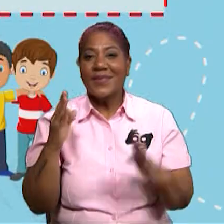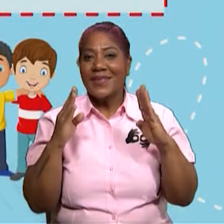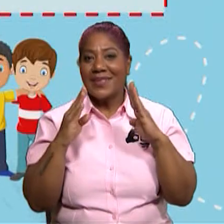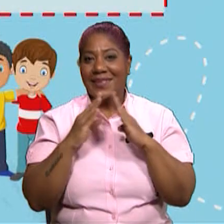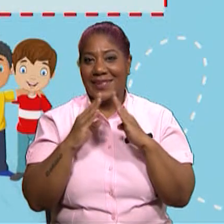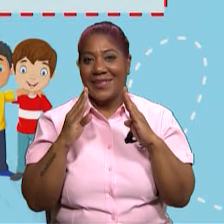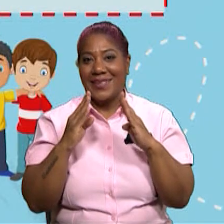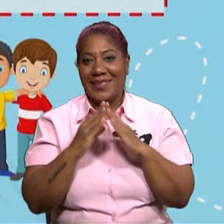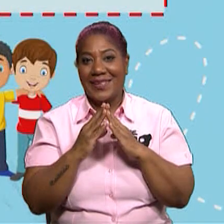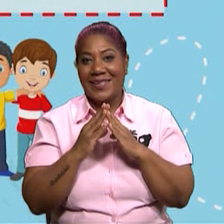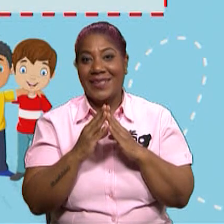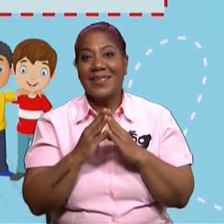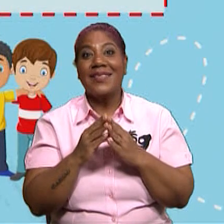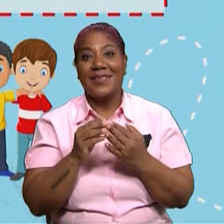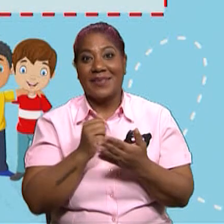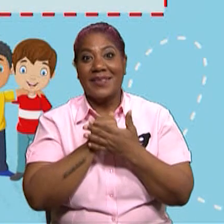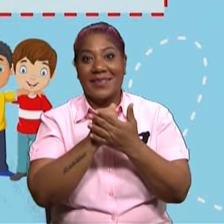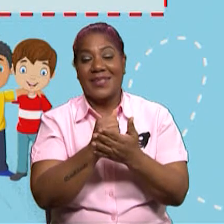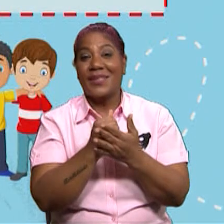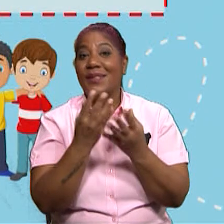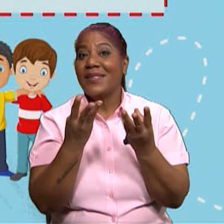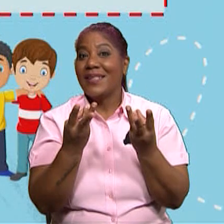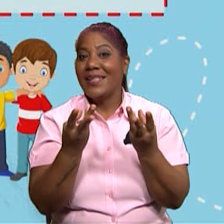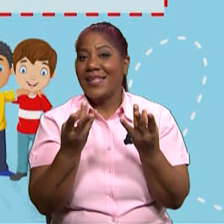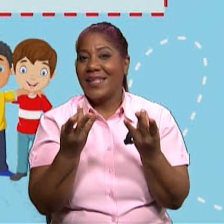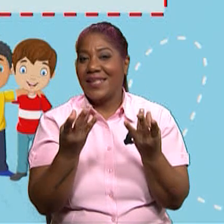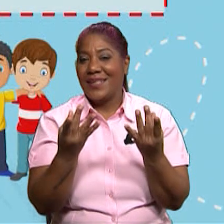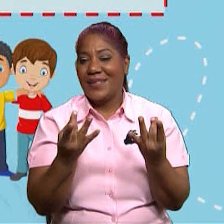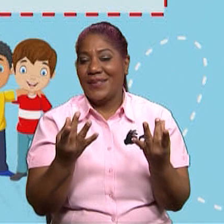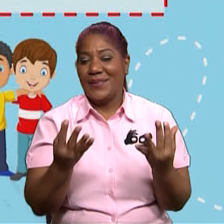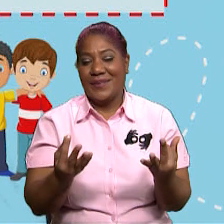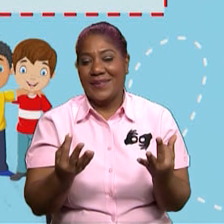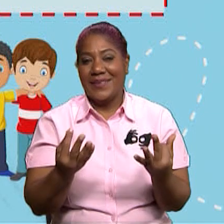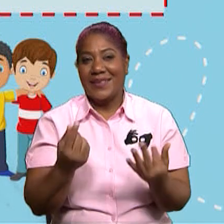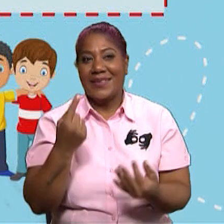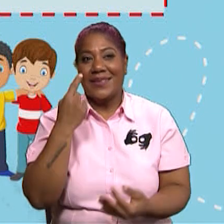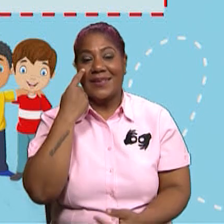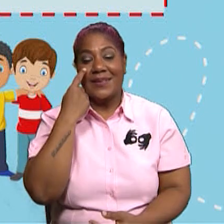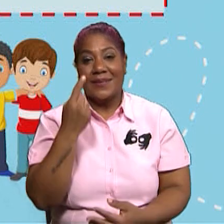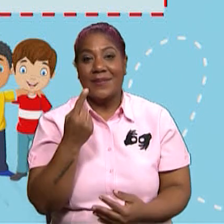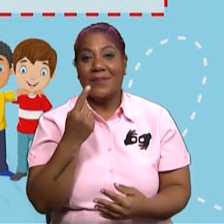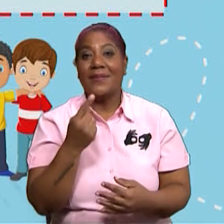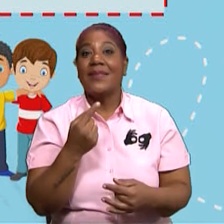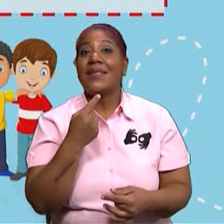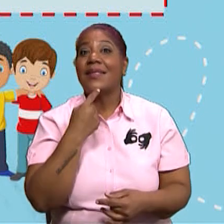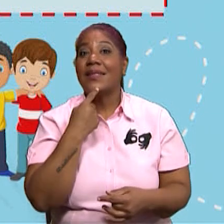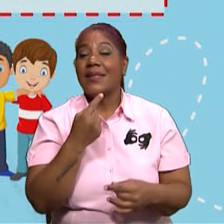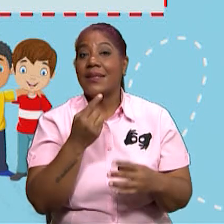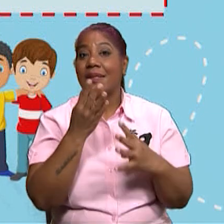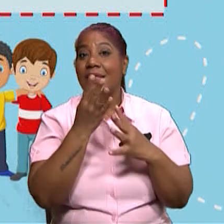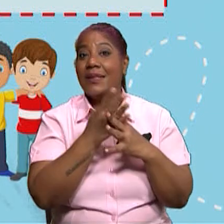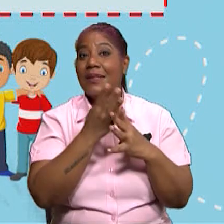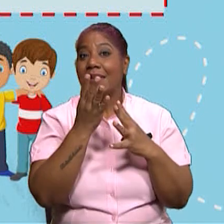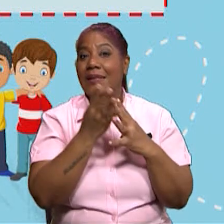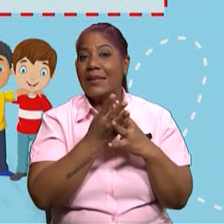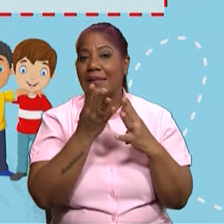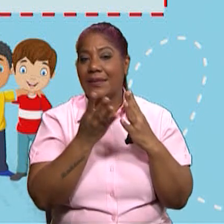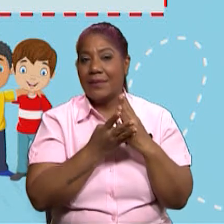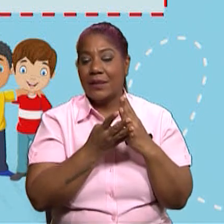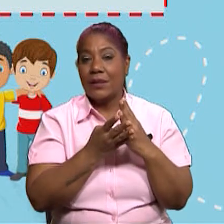distintos elementos que vamos a estar contando. Esto que acabamos de hacer se llama división sin residuo.